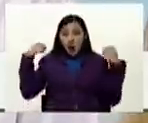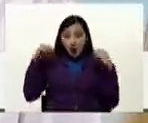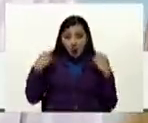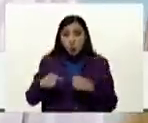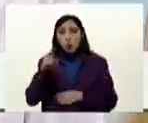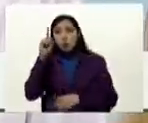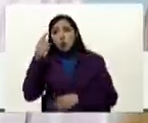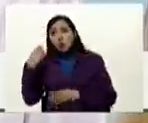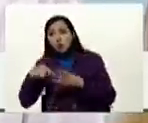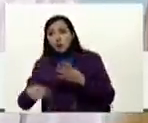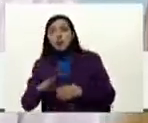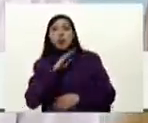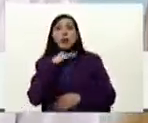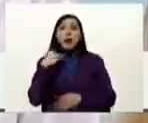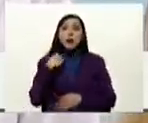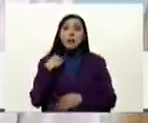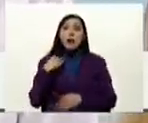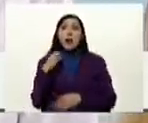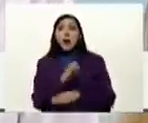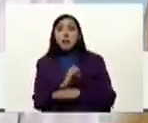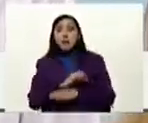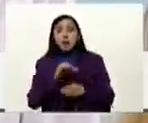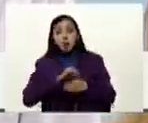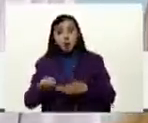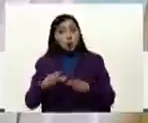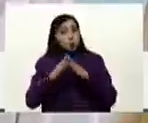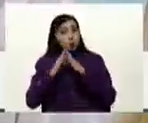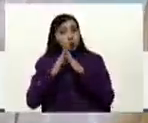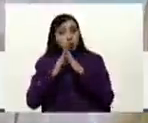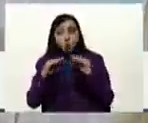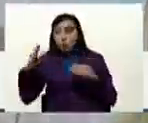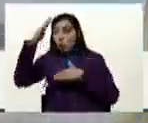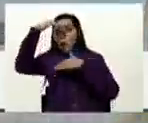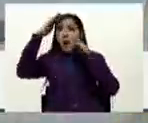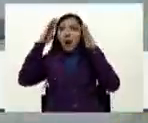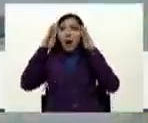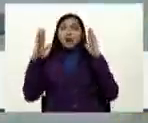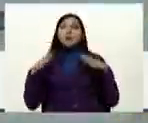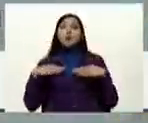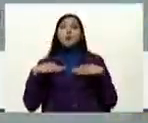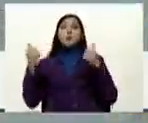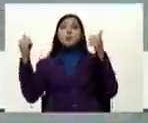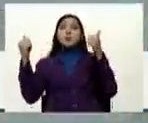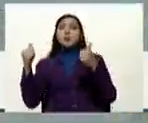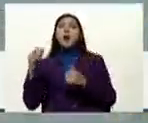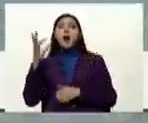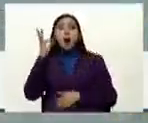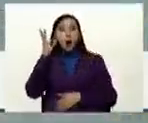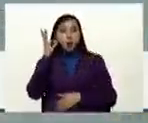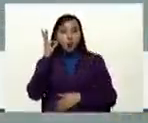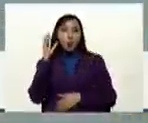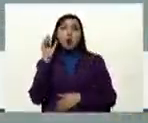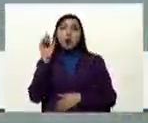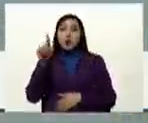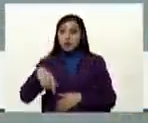trauma shock, la emergencia quirúrgica, todo lo que ha sido la atención a nuestras mujeres, es